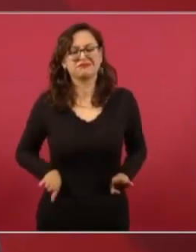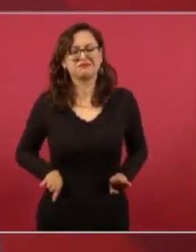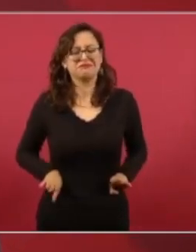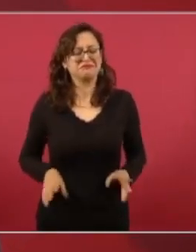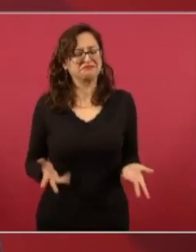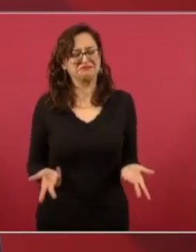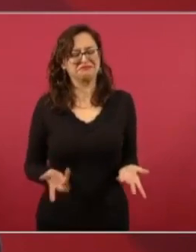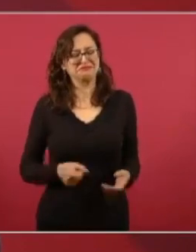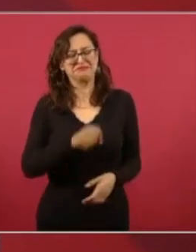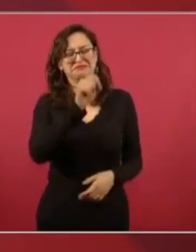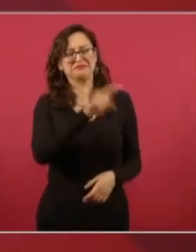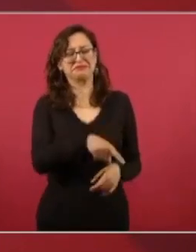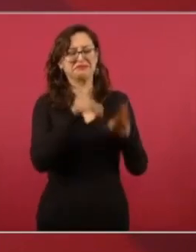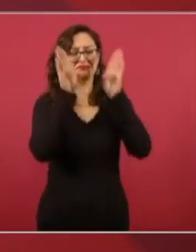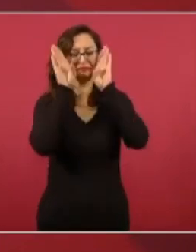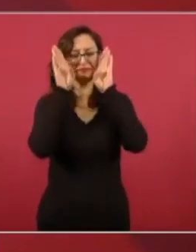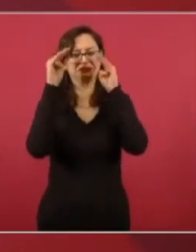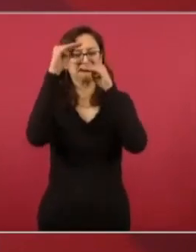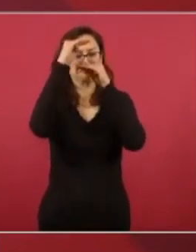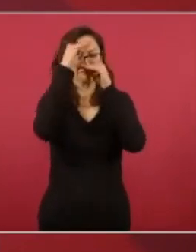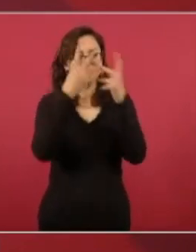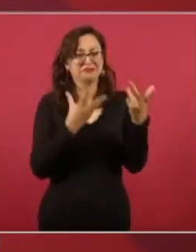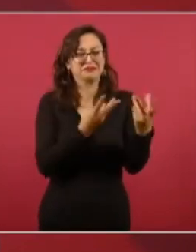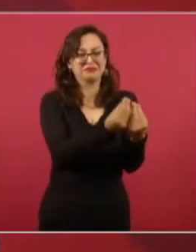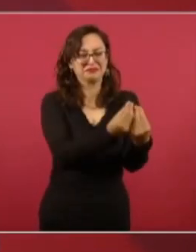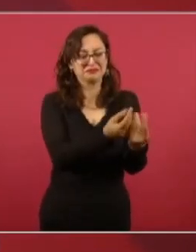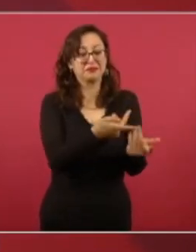conservadores más despiertos.